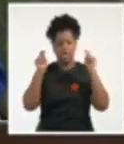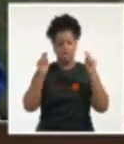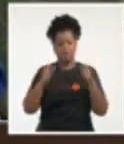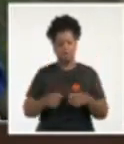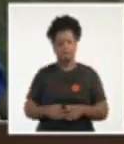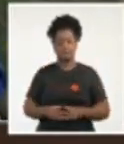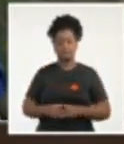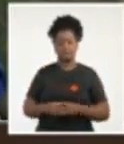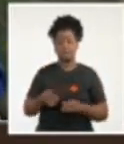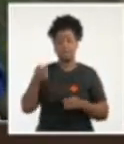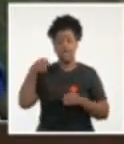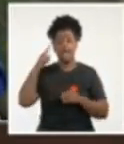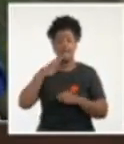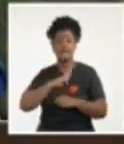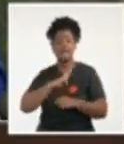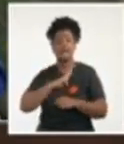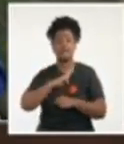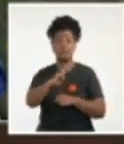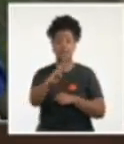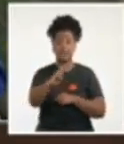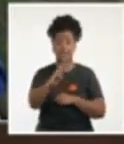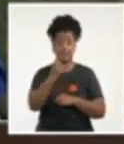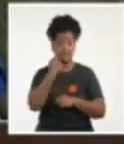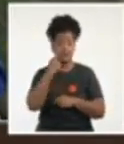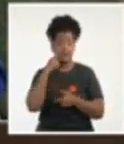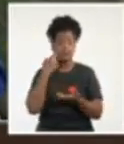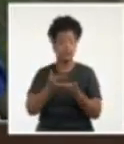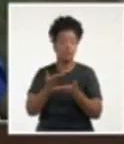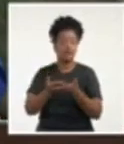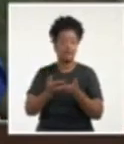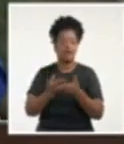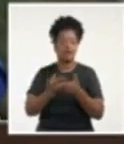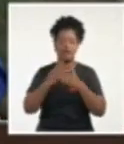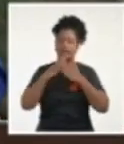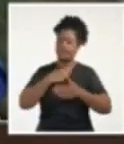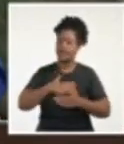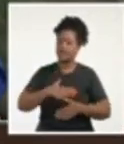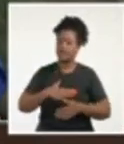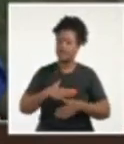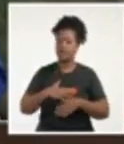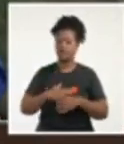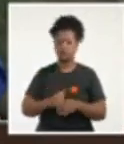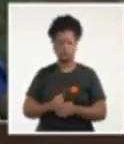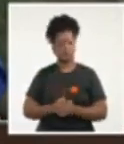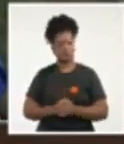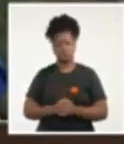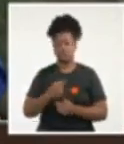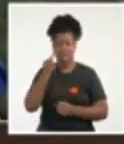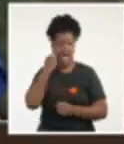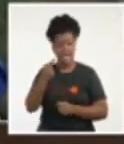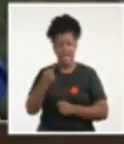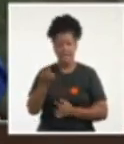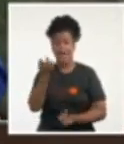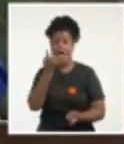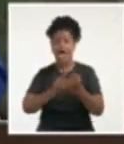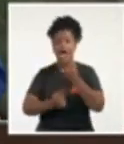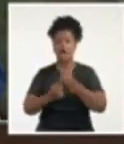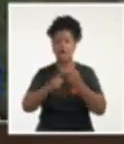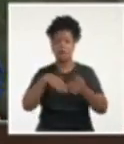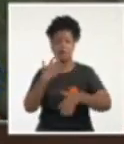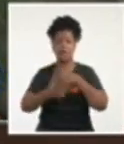Pero ayer la respuesta no era, la propuesta no era pacífica. Ayer hubo vandalismo, ayer se rompieron y se